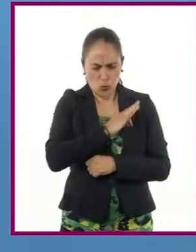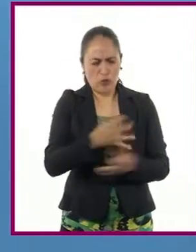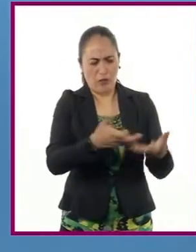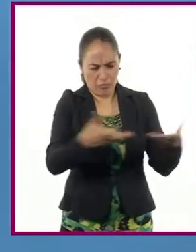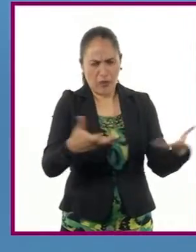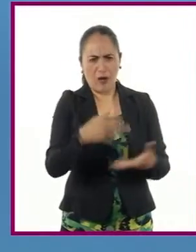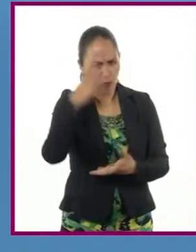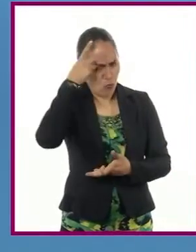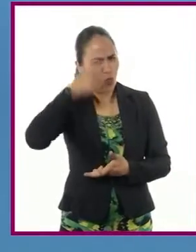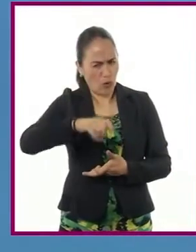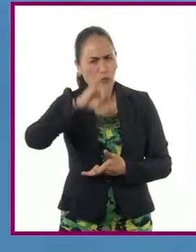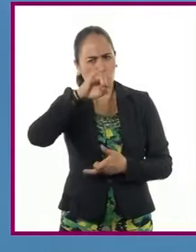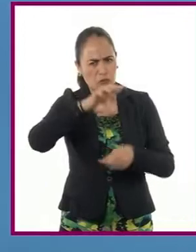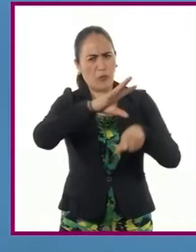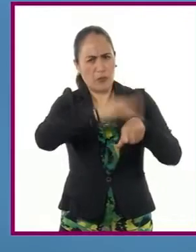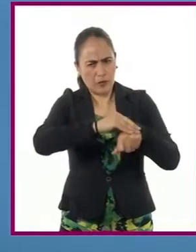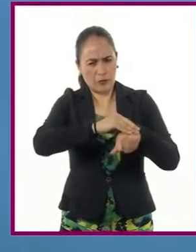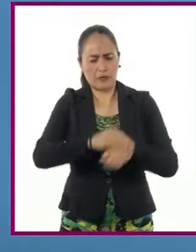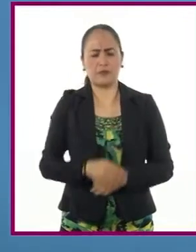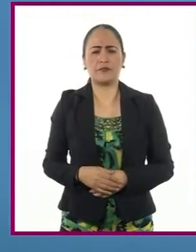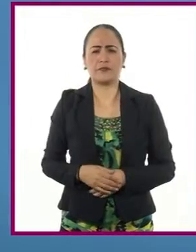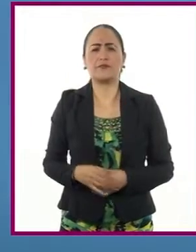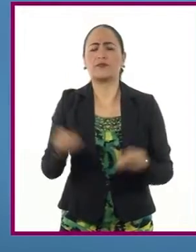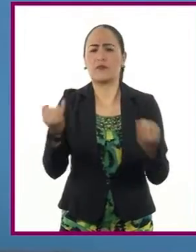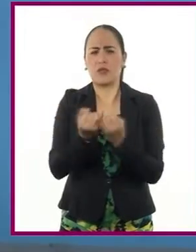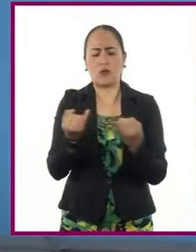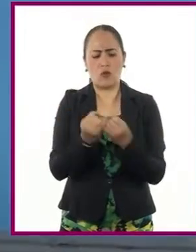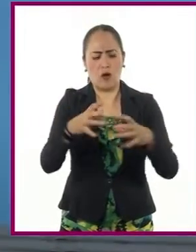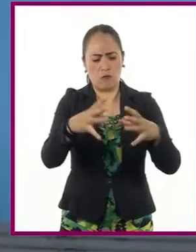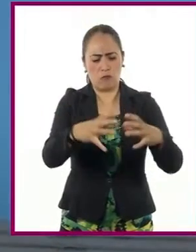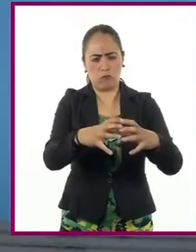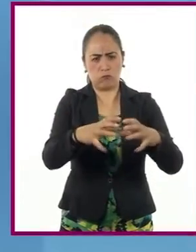particular, así como de las funciones de un cabildo.